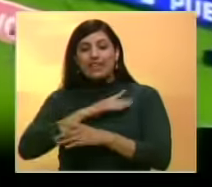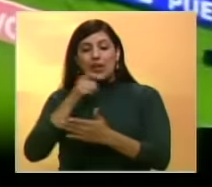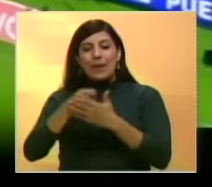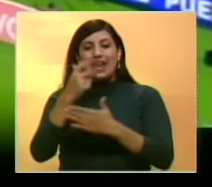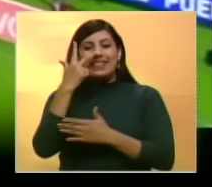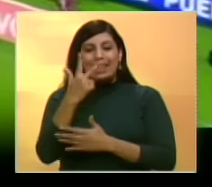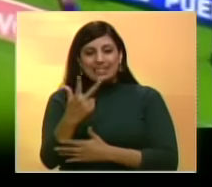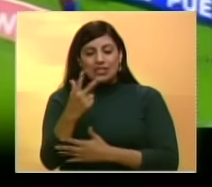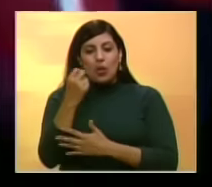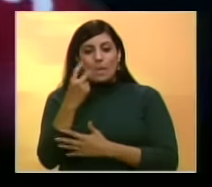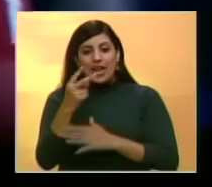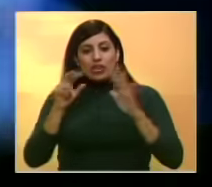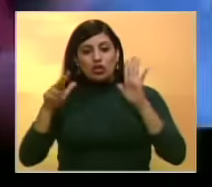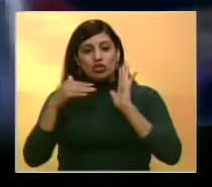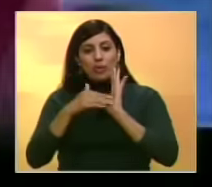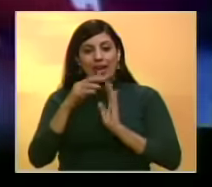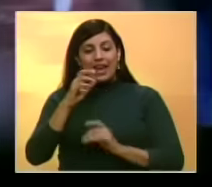de